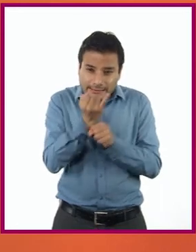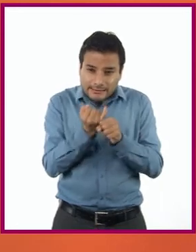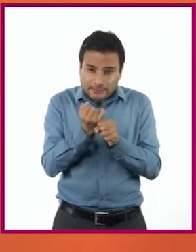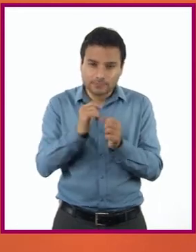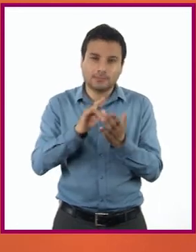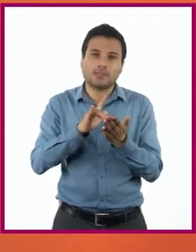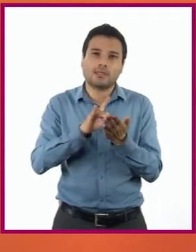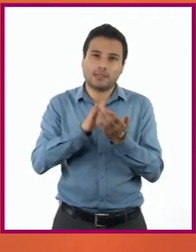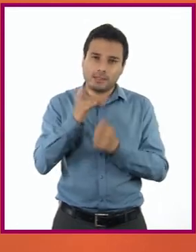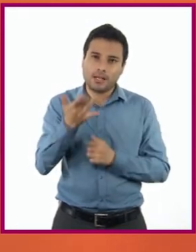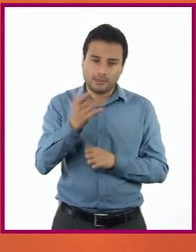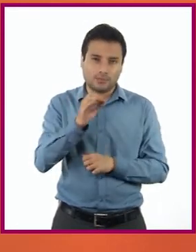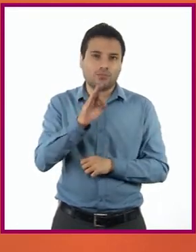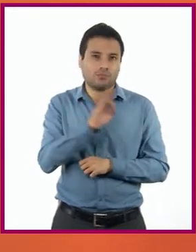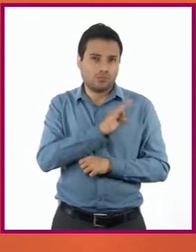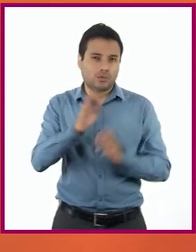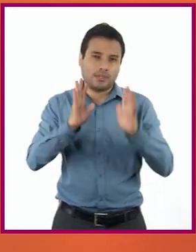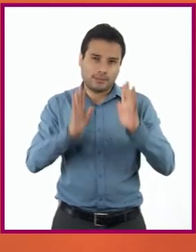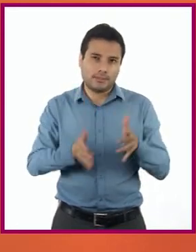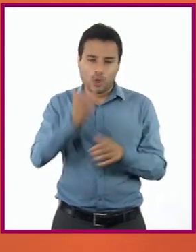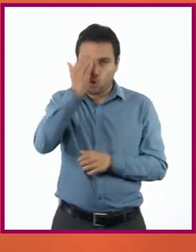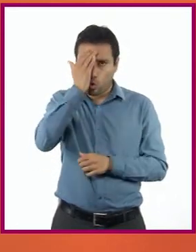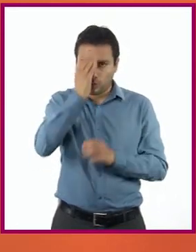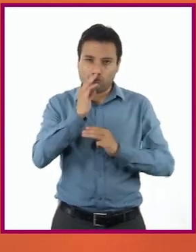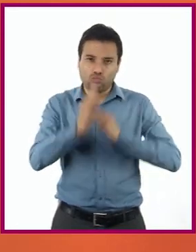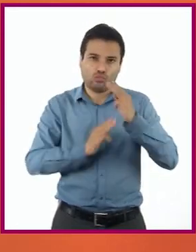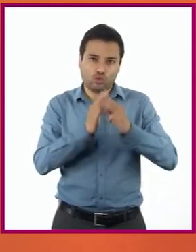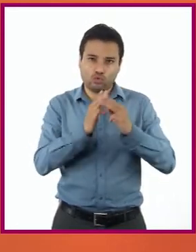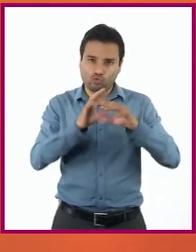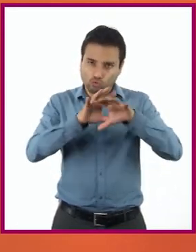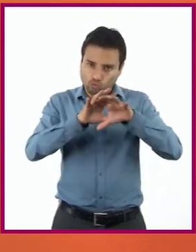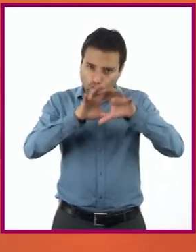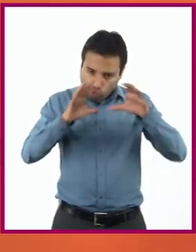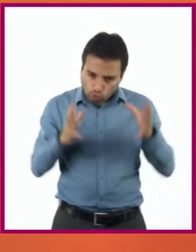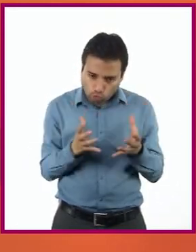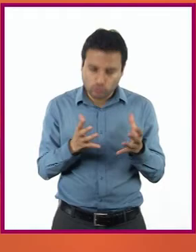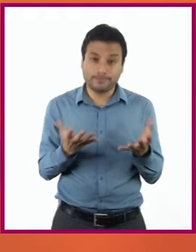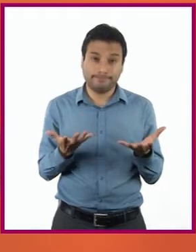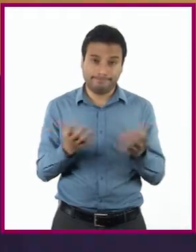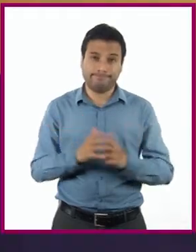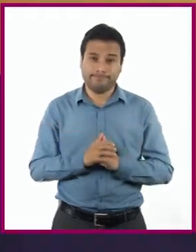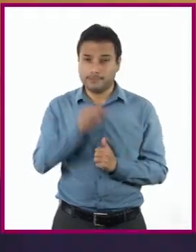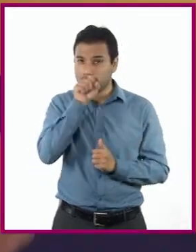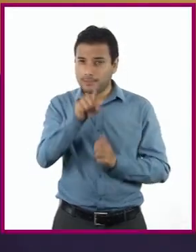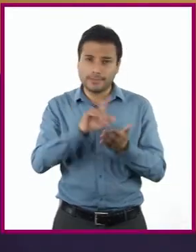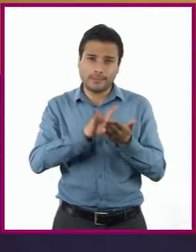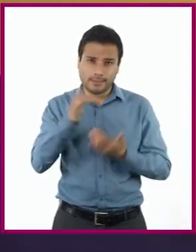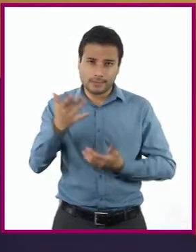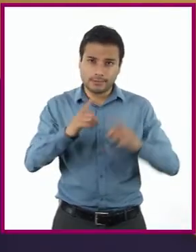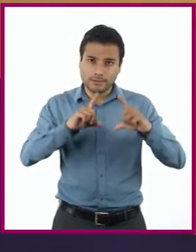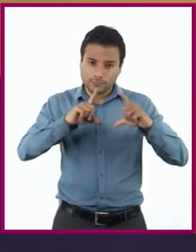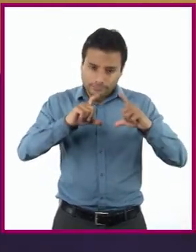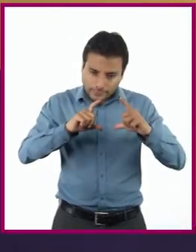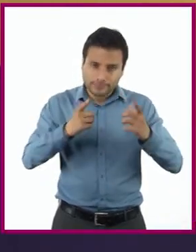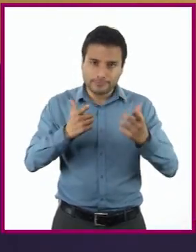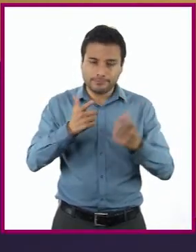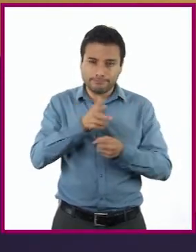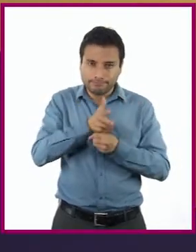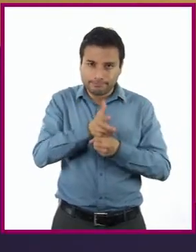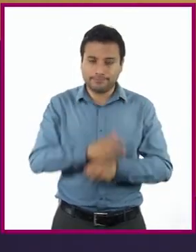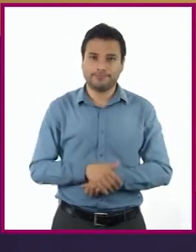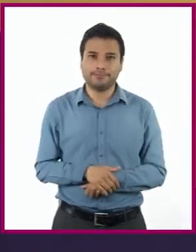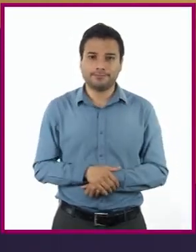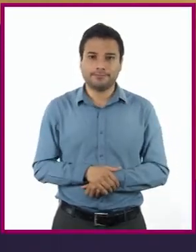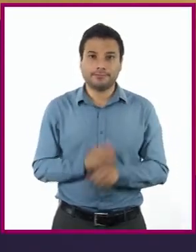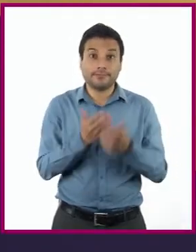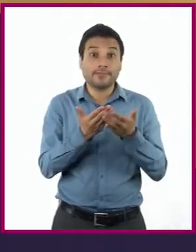comprobar la forma de la Tierra y por medio de la experimentación y la observación directa. Así es, maestra. Ahora solo